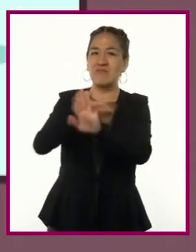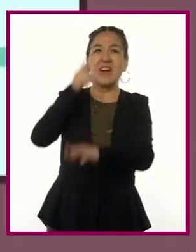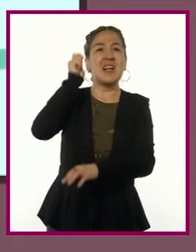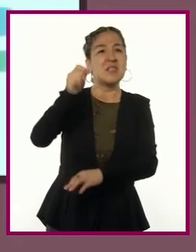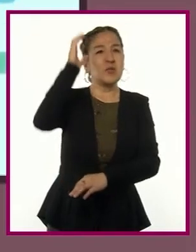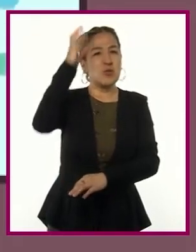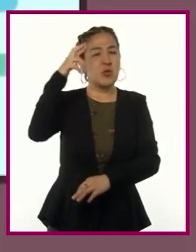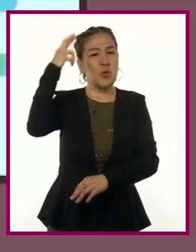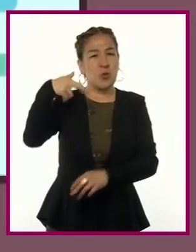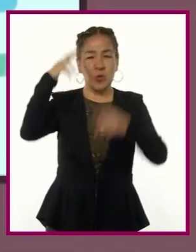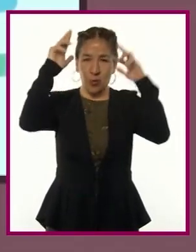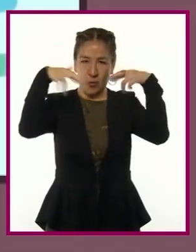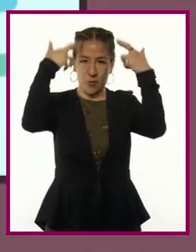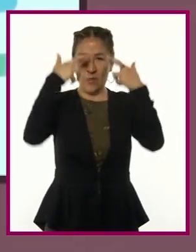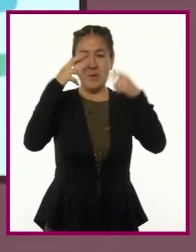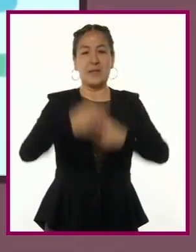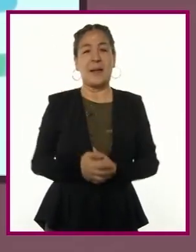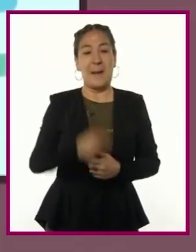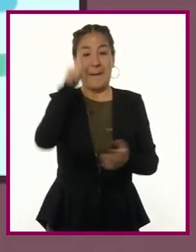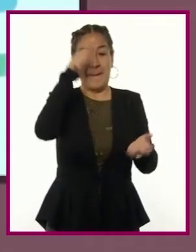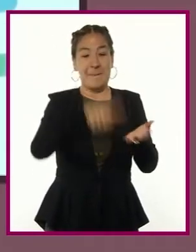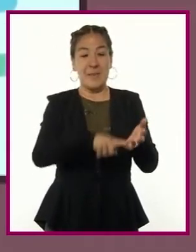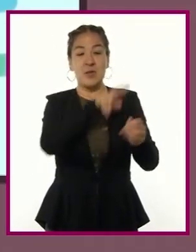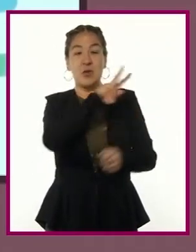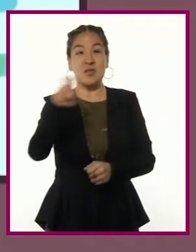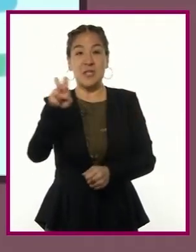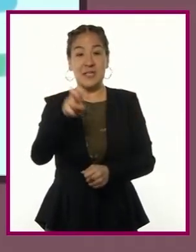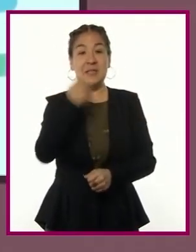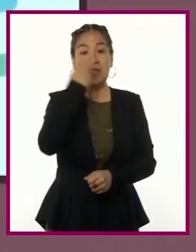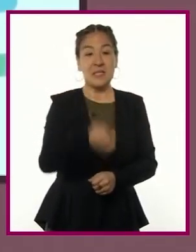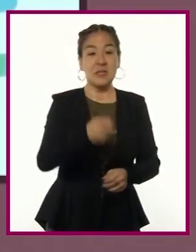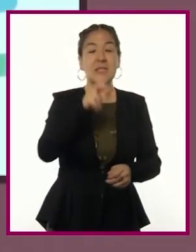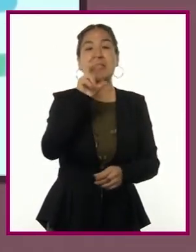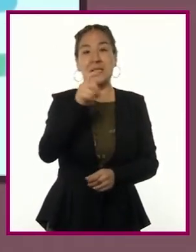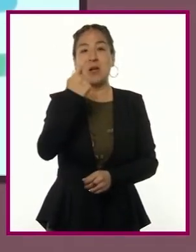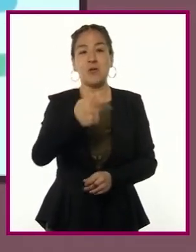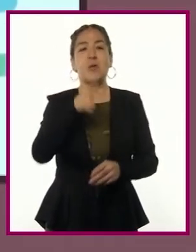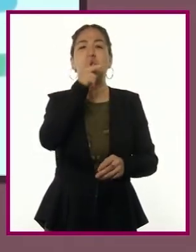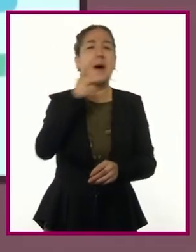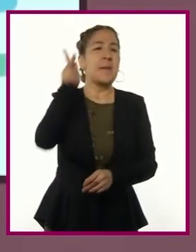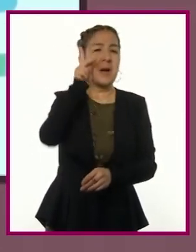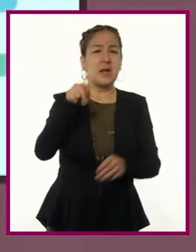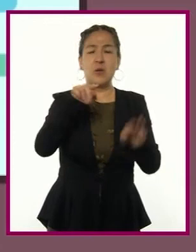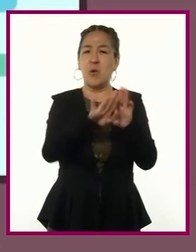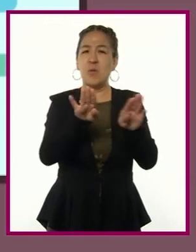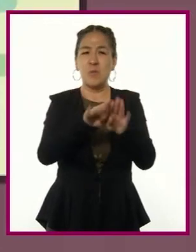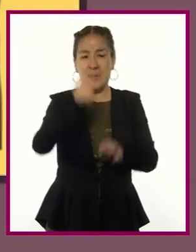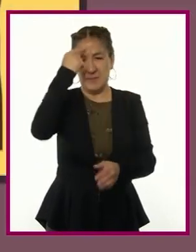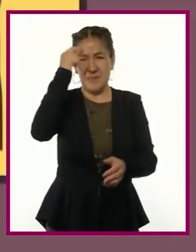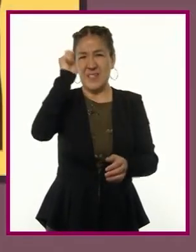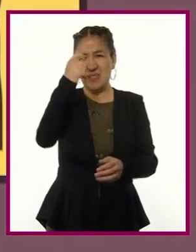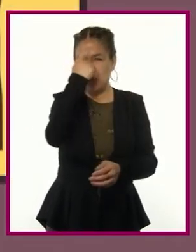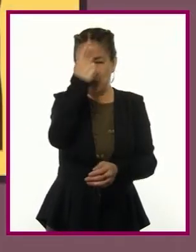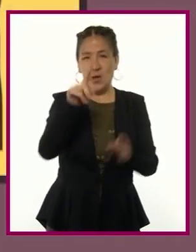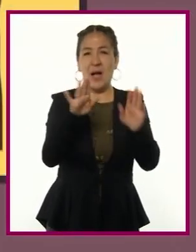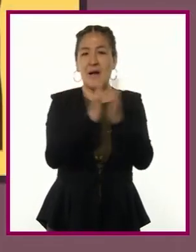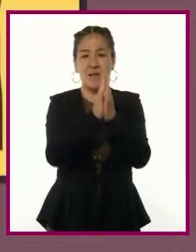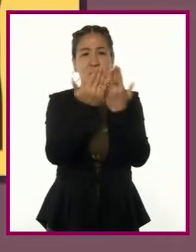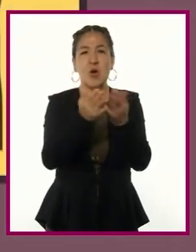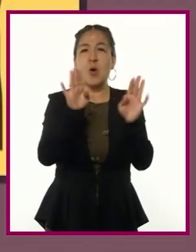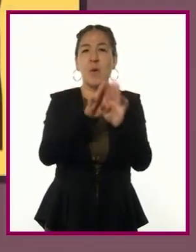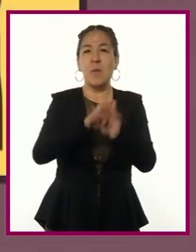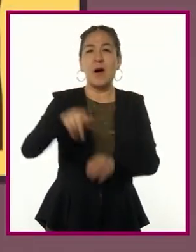En 1231, el Papa Gregorio IX creó un tribunal con el objetivo de acabar con la herejía, es